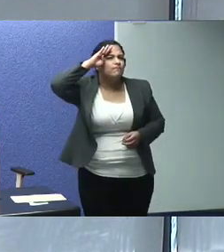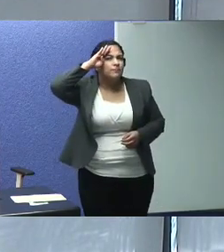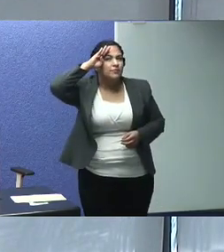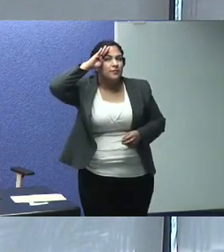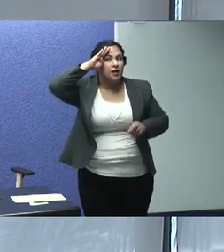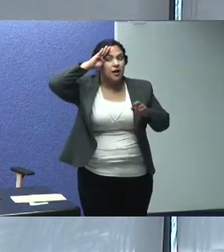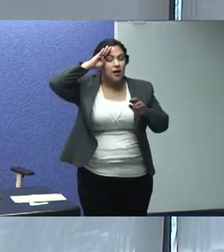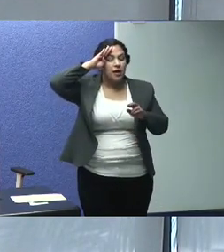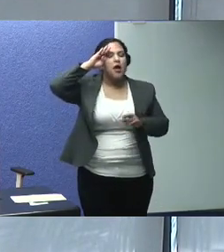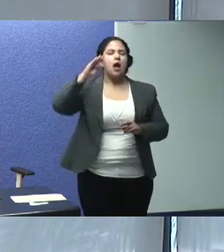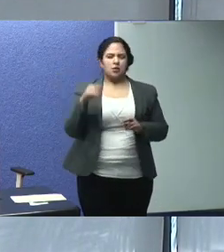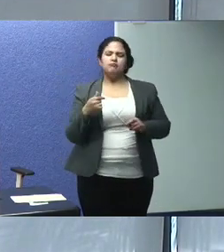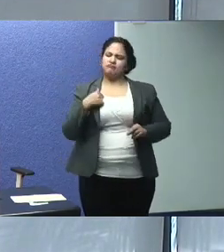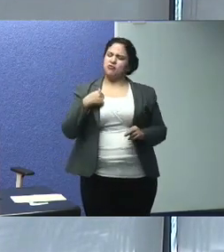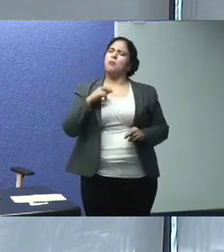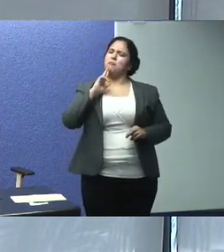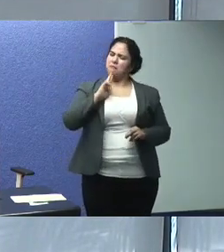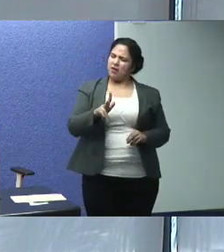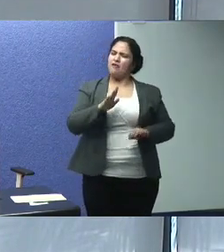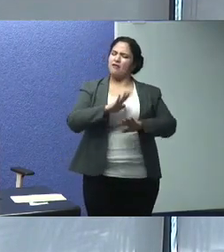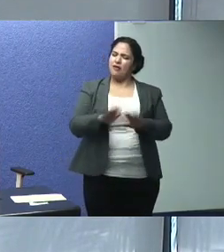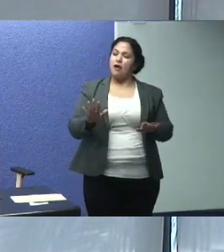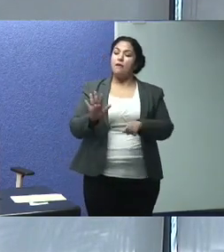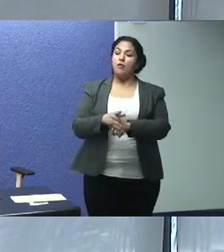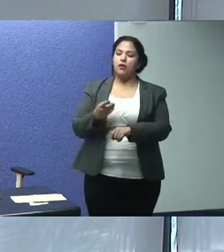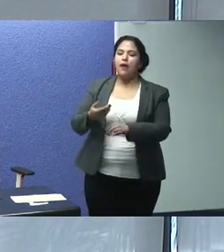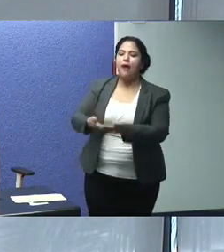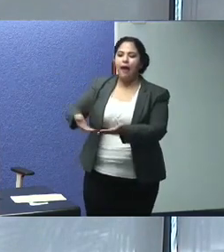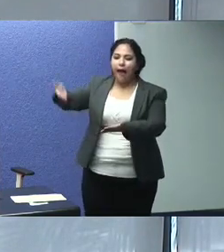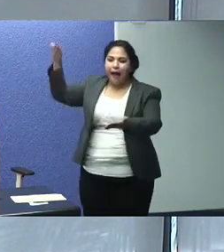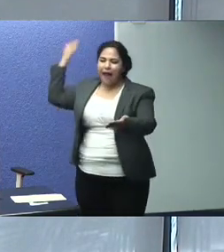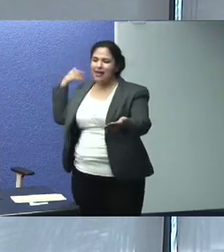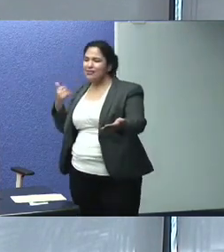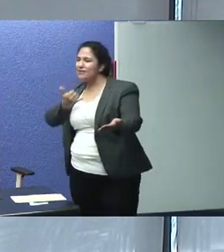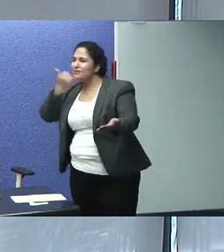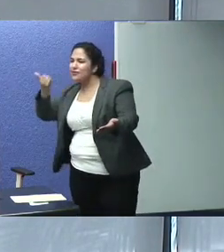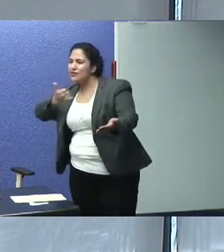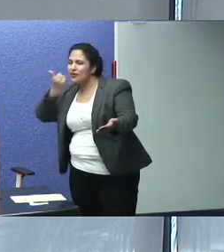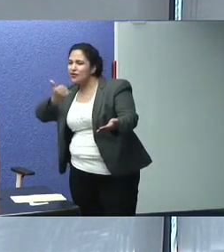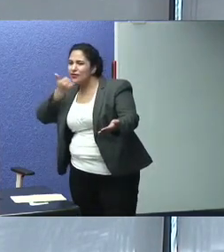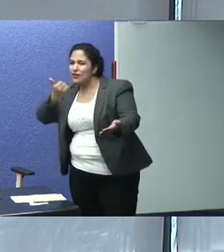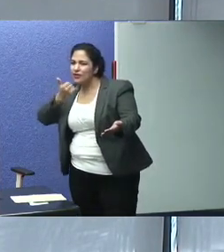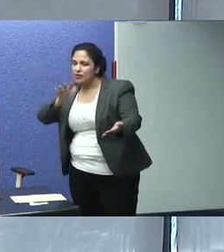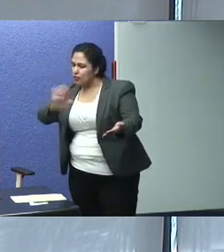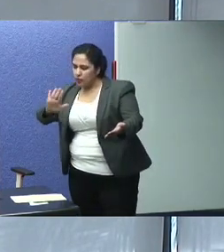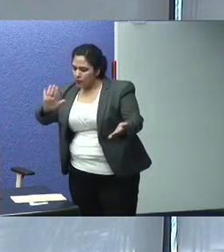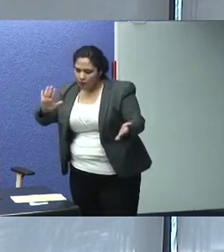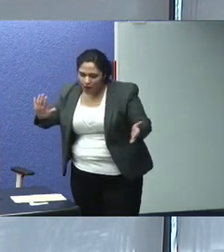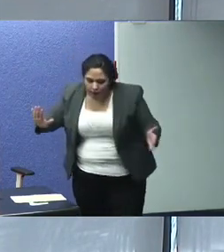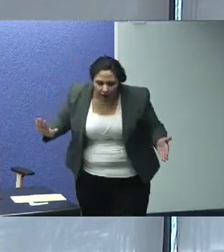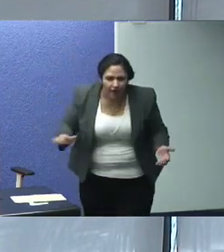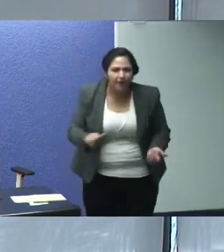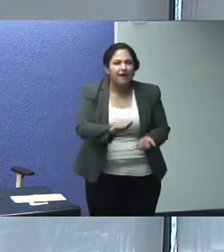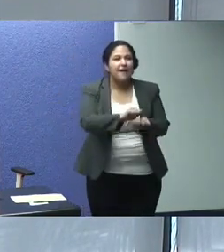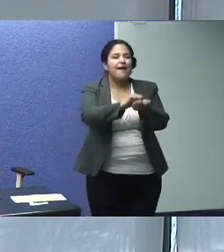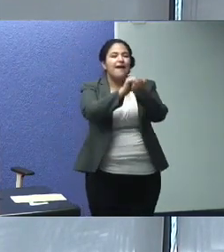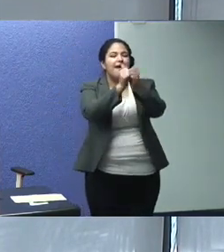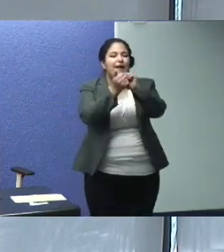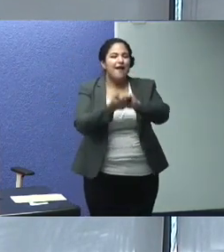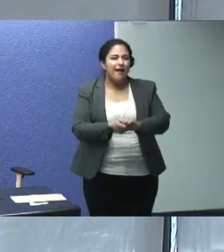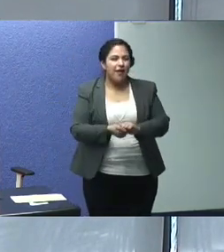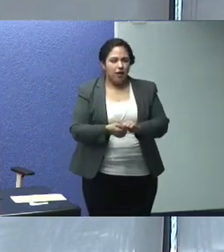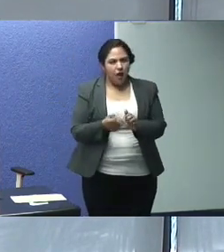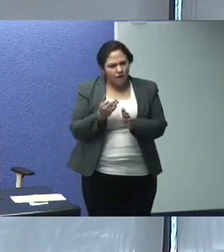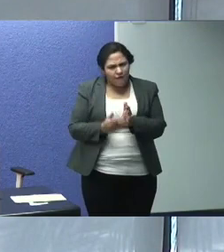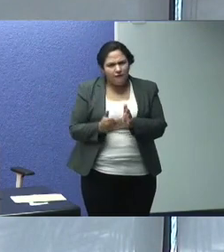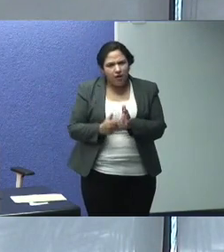mejor porque ya superamos los modelos anteriores que tenían fallas, que claro, nos falta mucho, ¿no?, pero ahí la